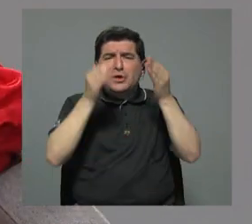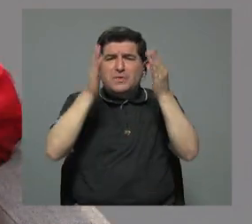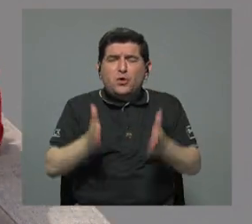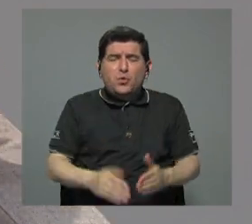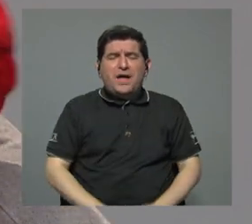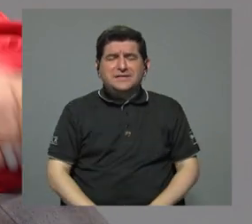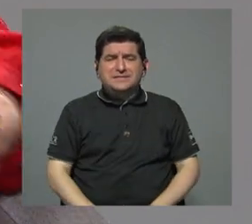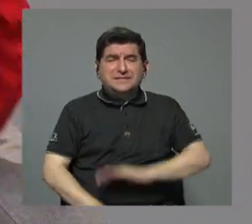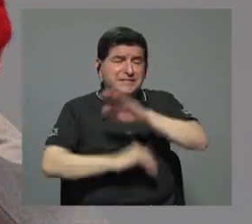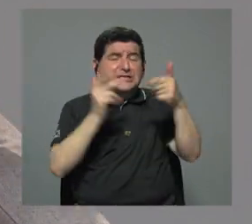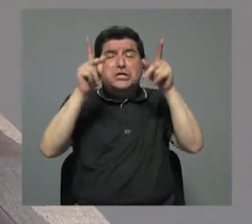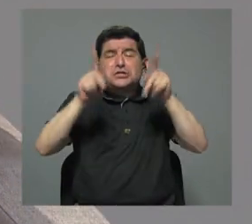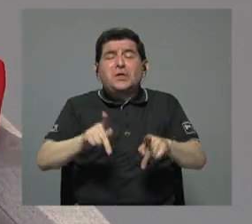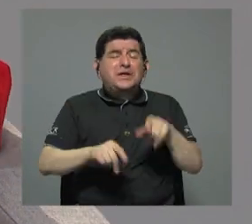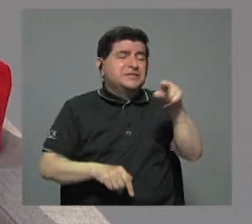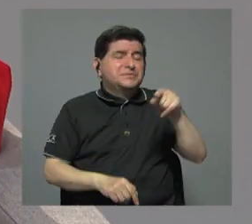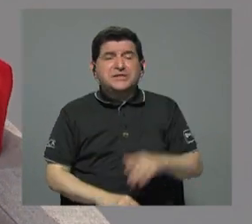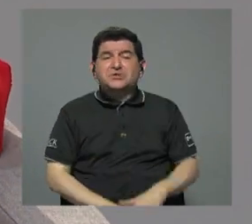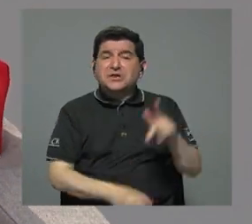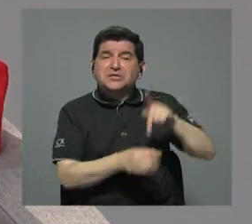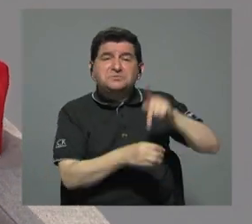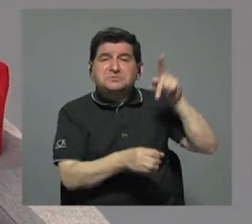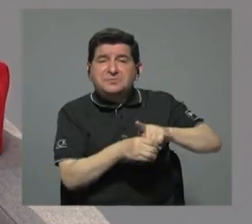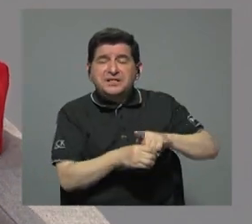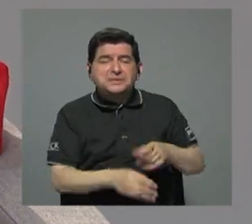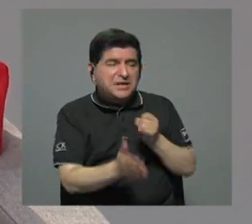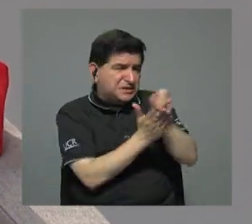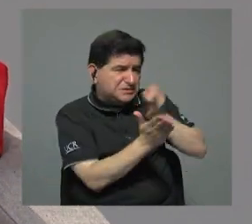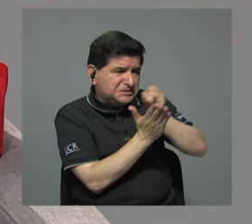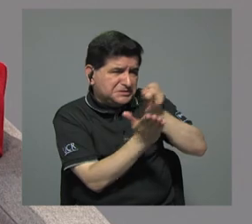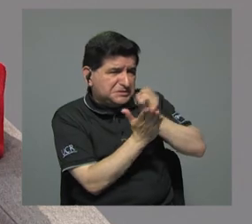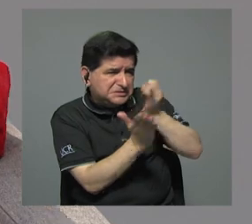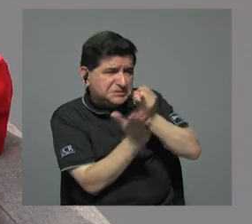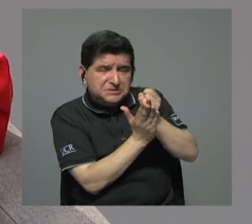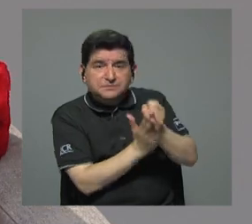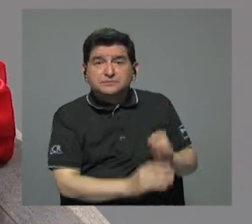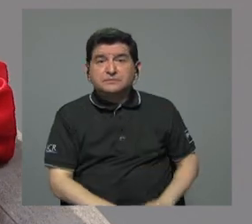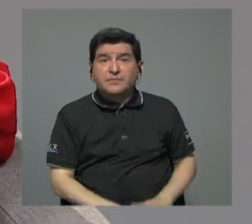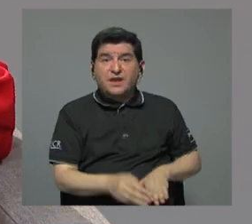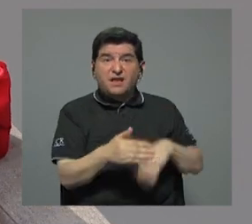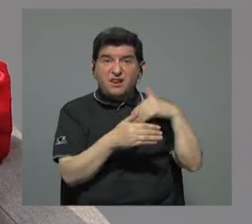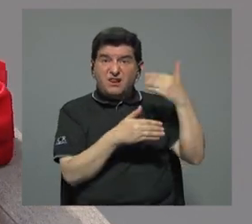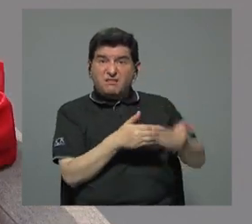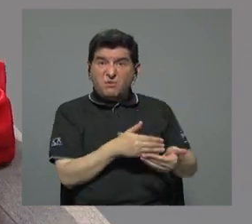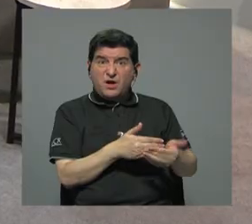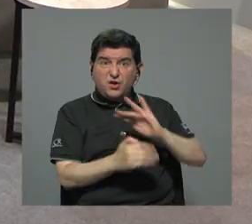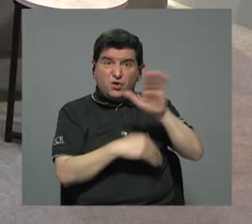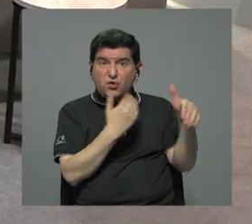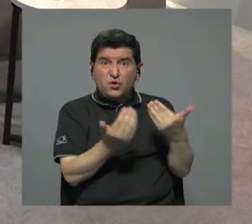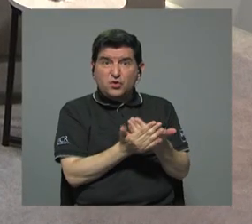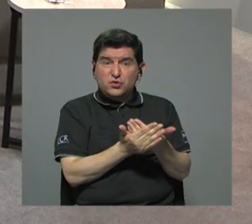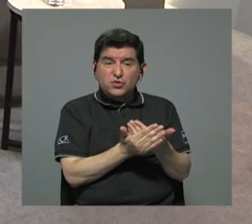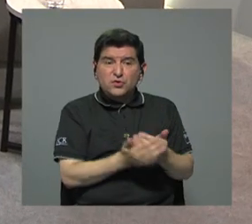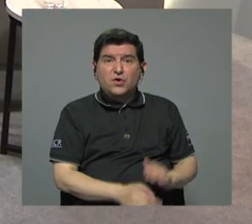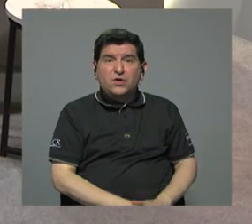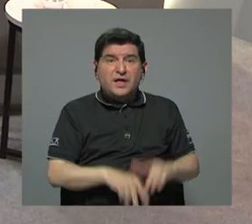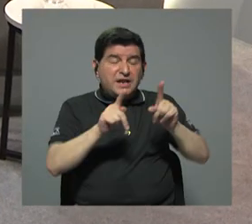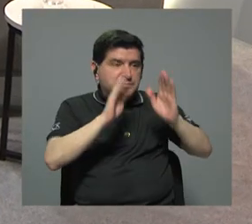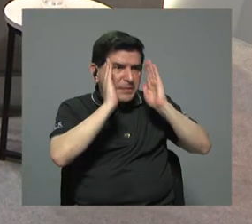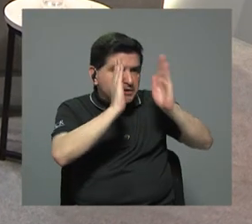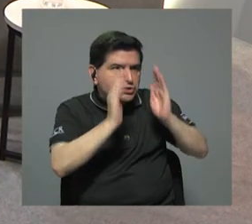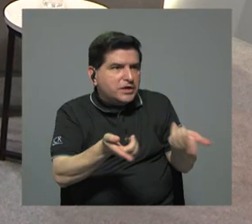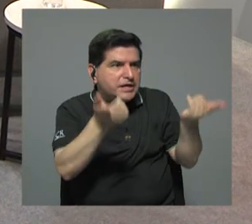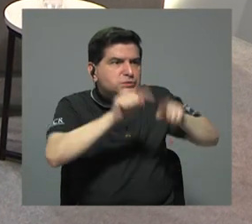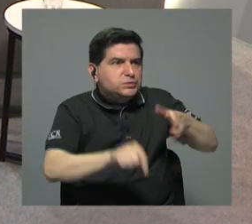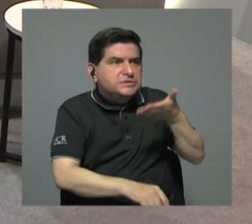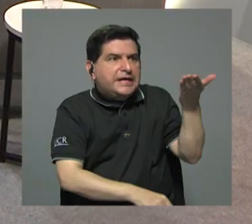alcalde y todo el mundo ahí participando en esa investigación y que después toda la nación esté pendiente de qué